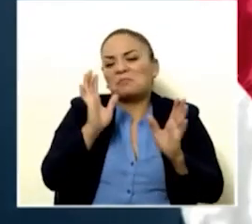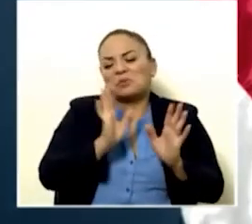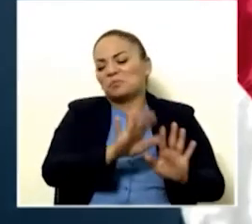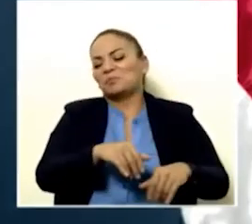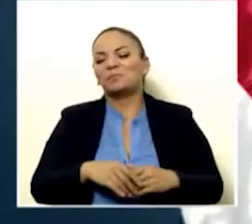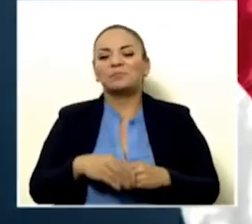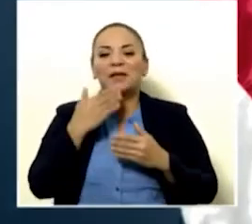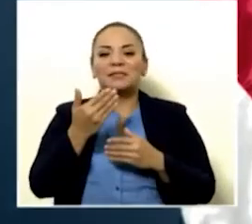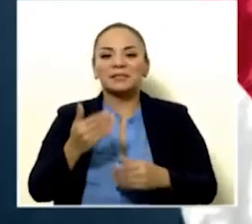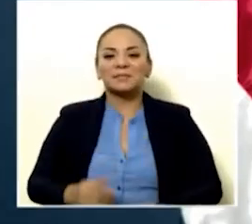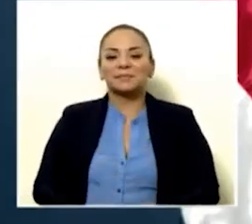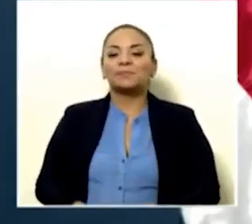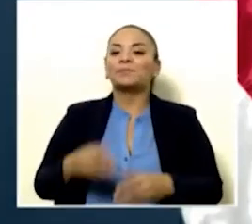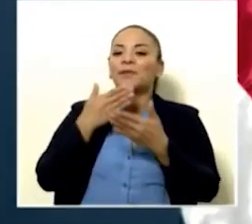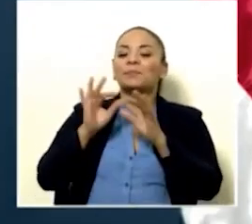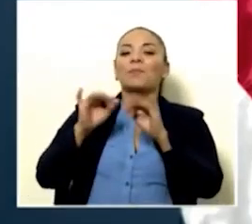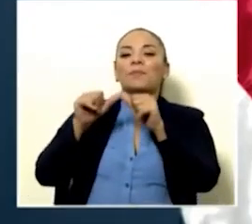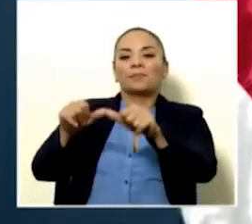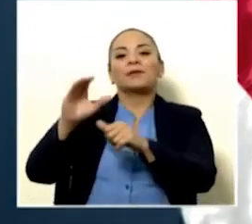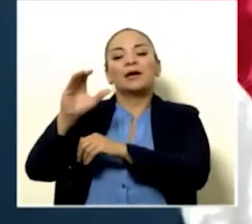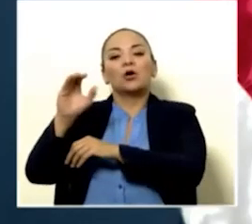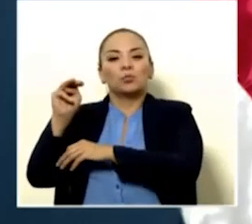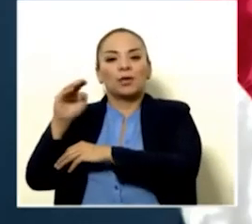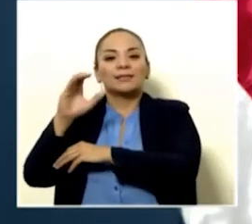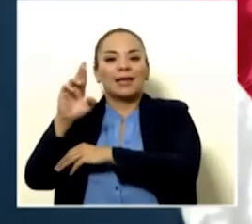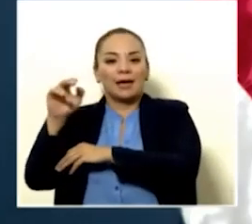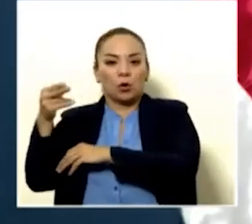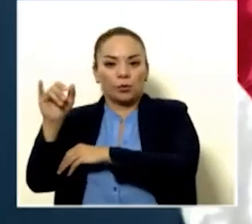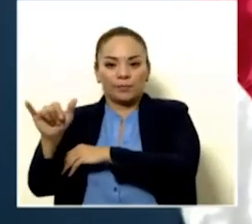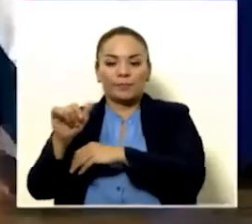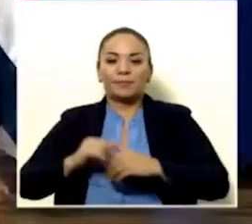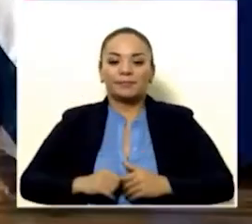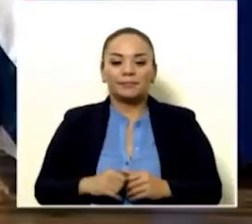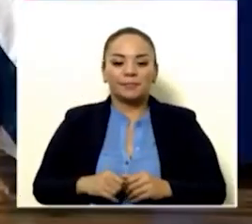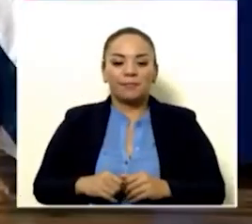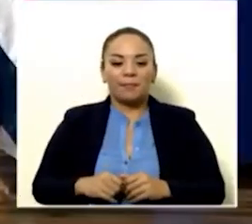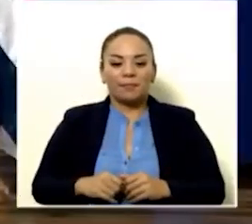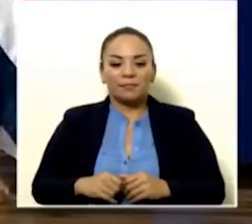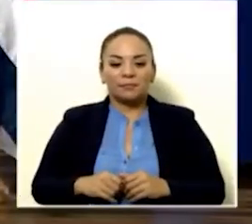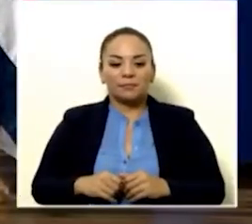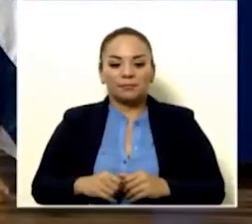fácilmente. Gracias. Continuamos con Carlos Mora, de CR Hoy.